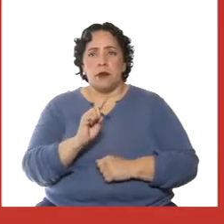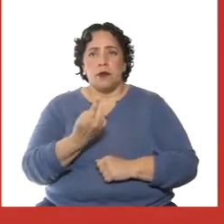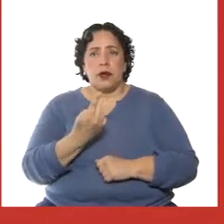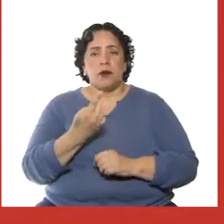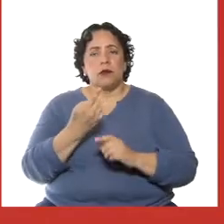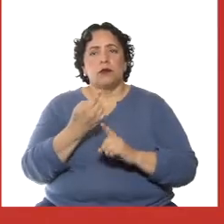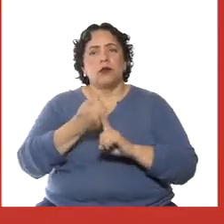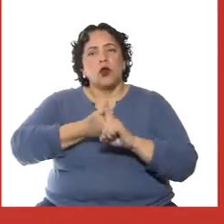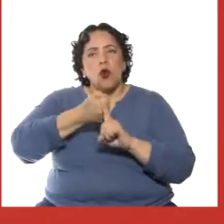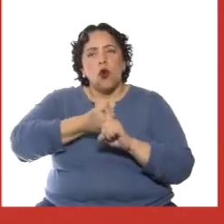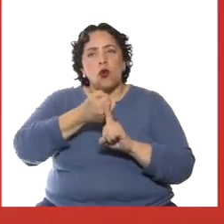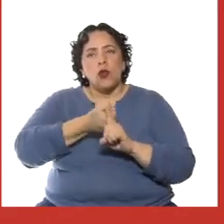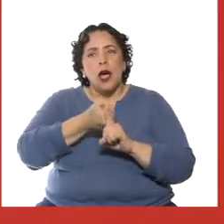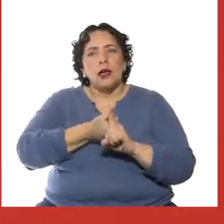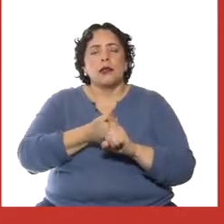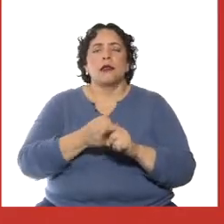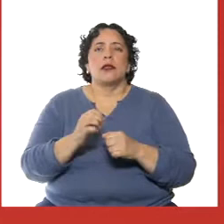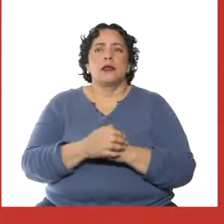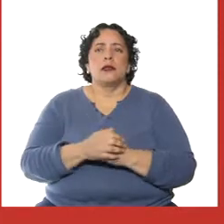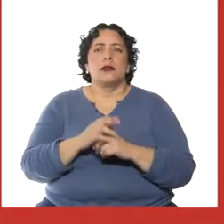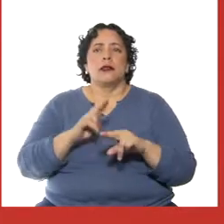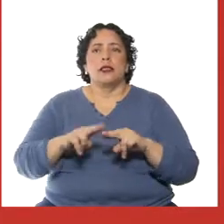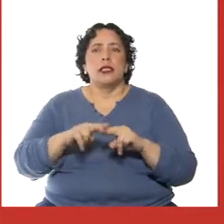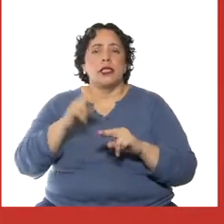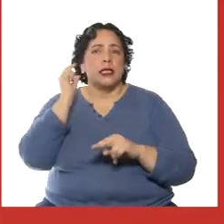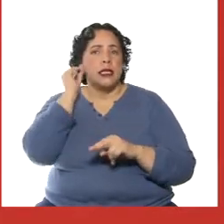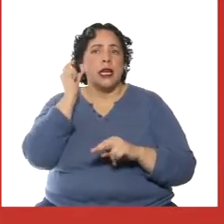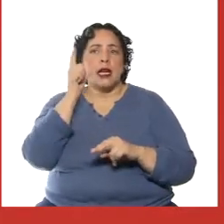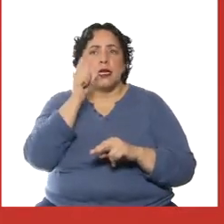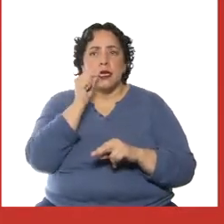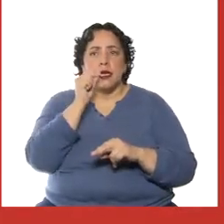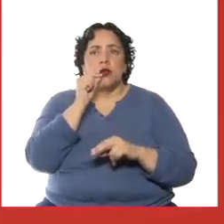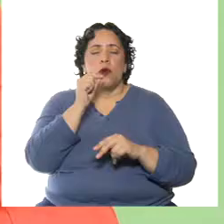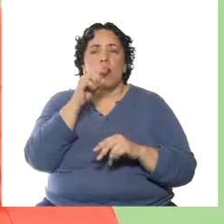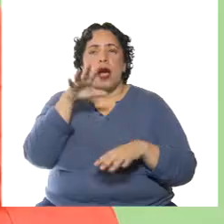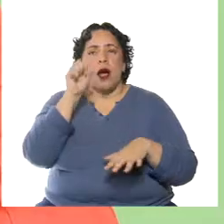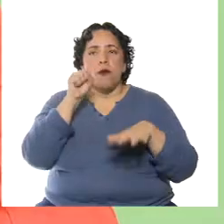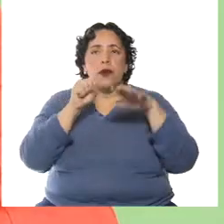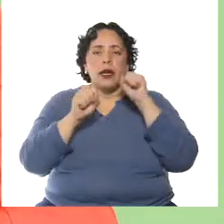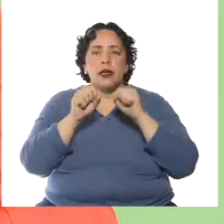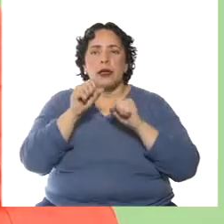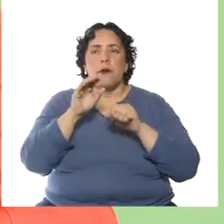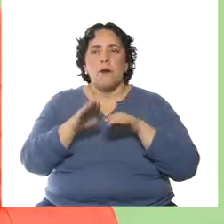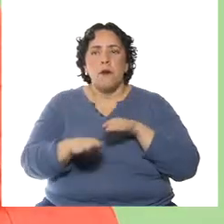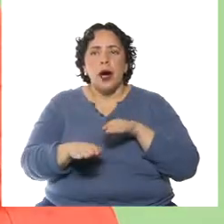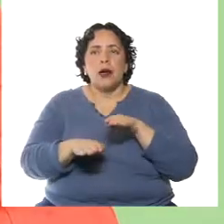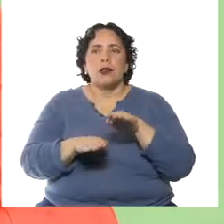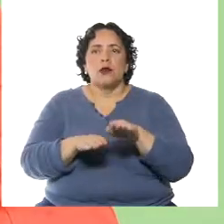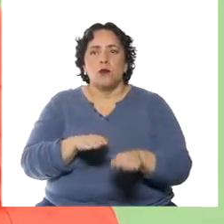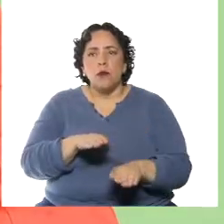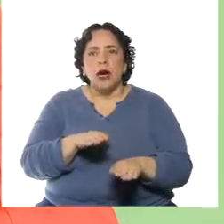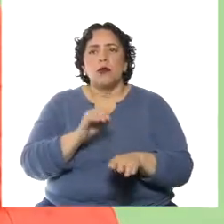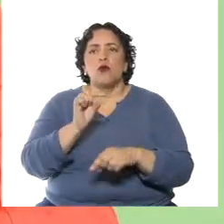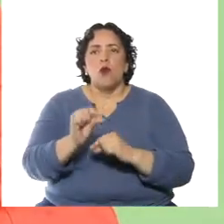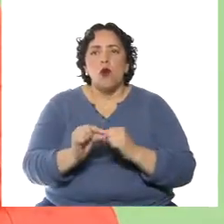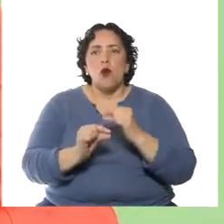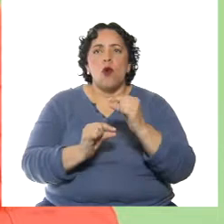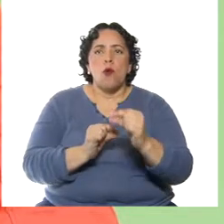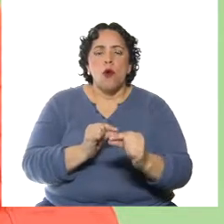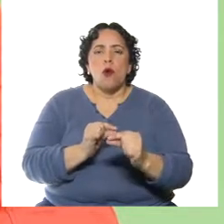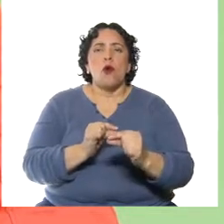constancia. Las niñas y los niños aprenden paso a paso.